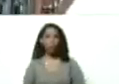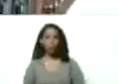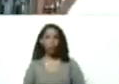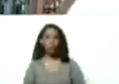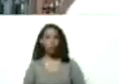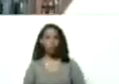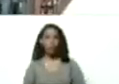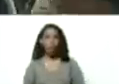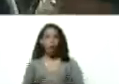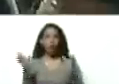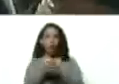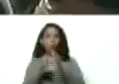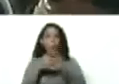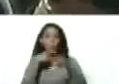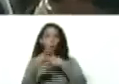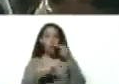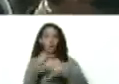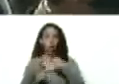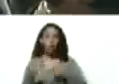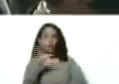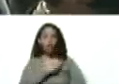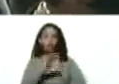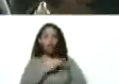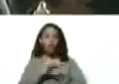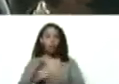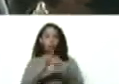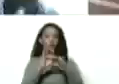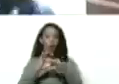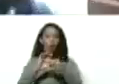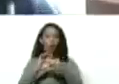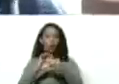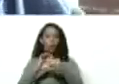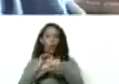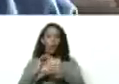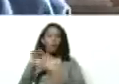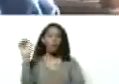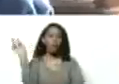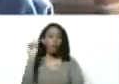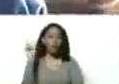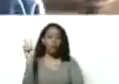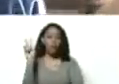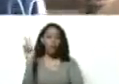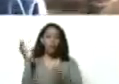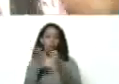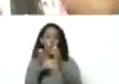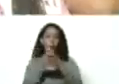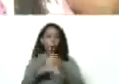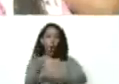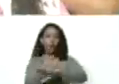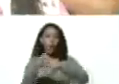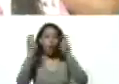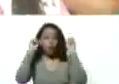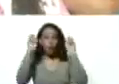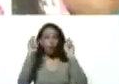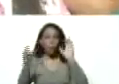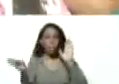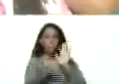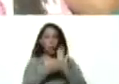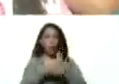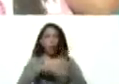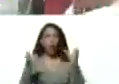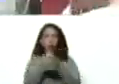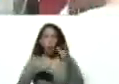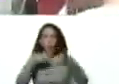Partido Socialista unido de Venezuela, partido de gobierno. En el marco del gran polo patriótico,